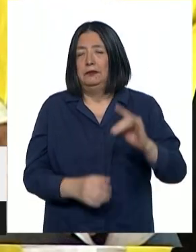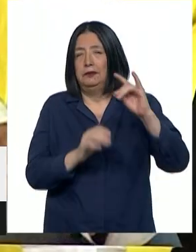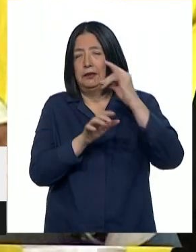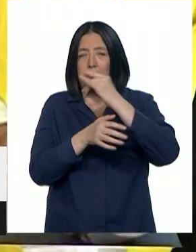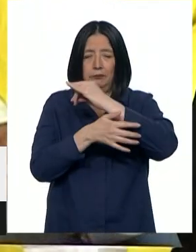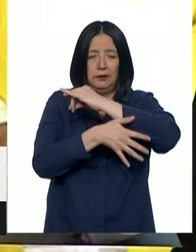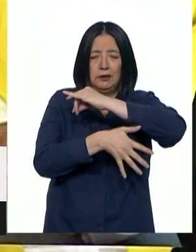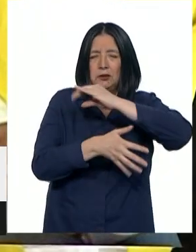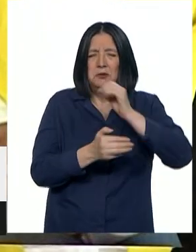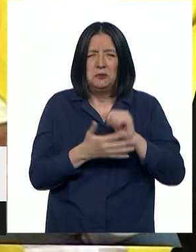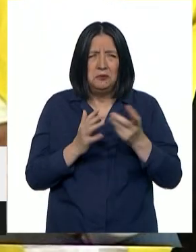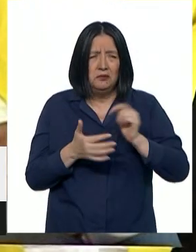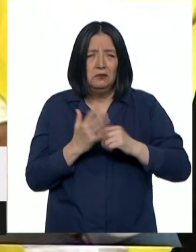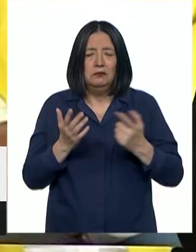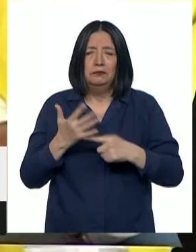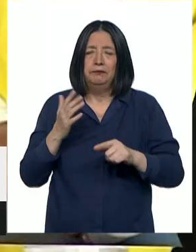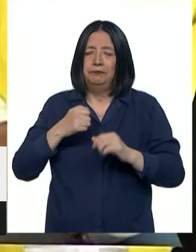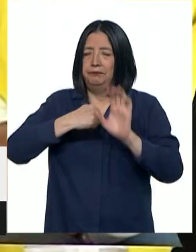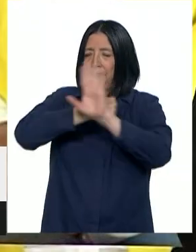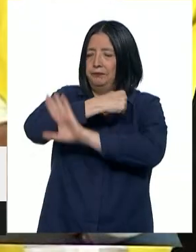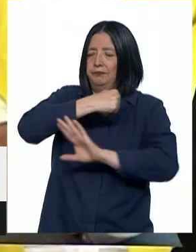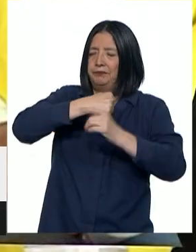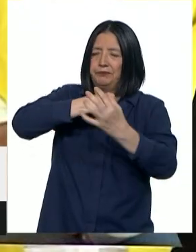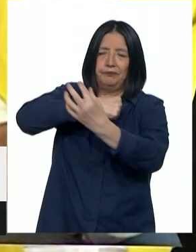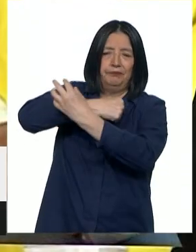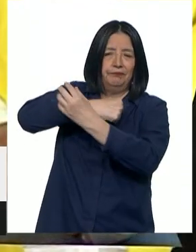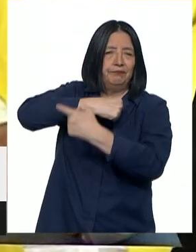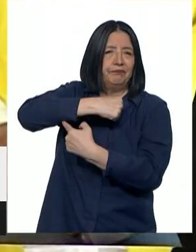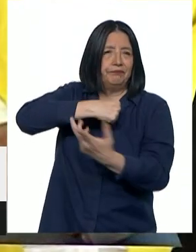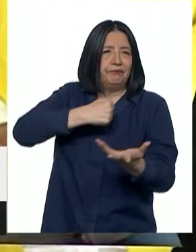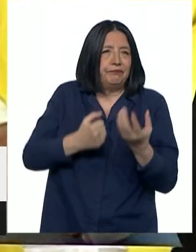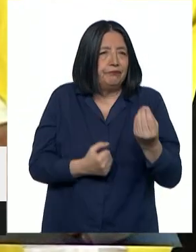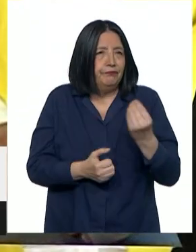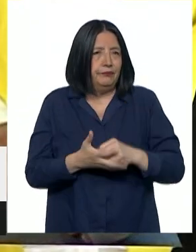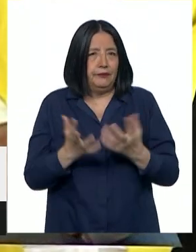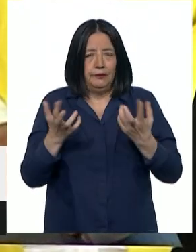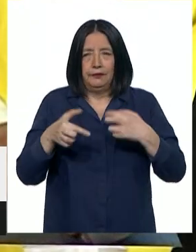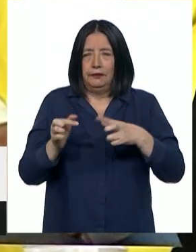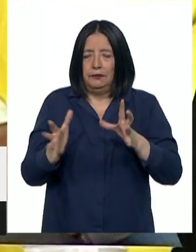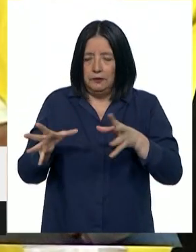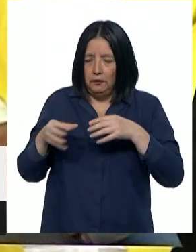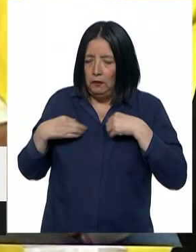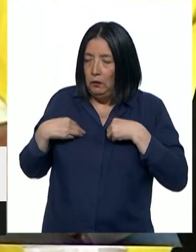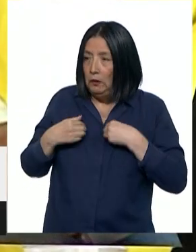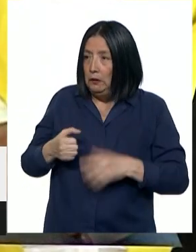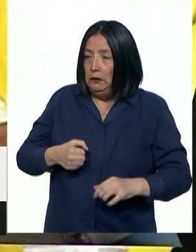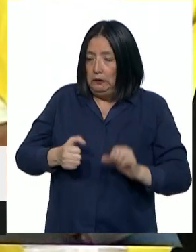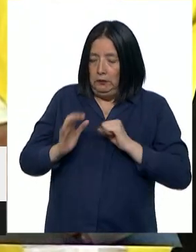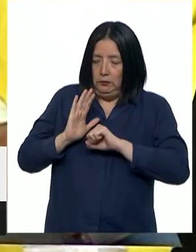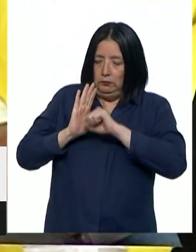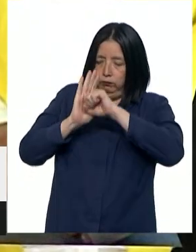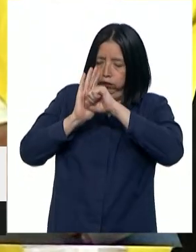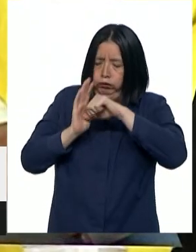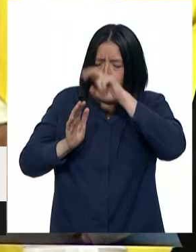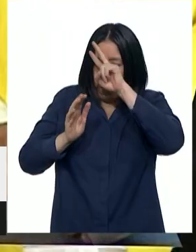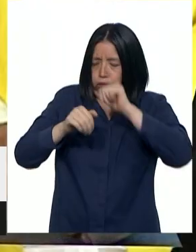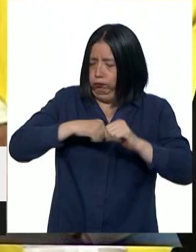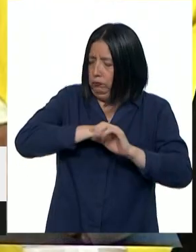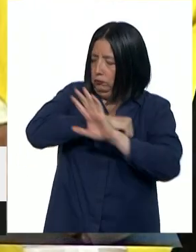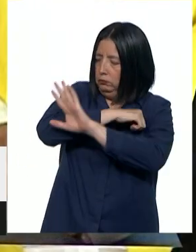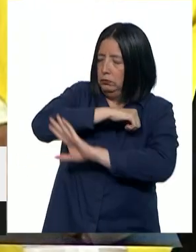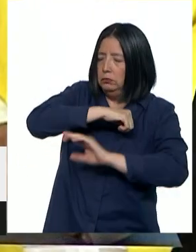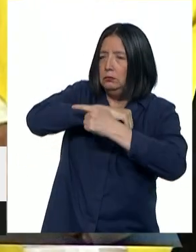vicuñas, que está en nuestro escudo nacional. ¿Cómo podemos permitir que nuestro símbolo patrio no tenga